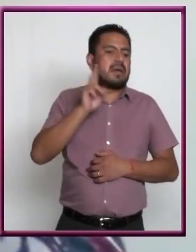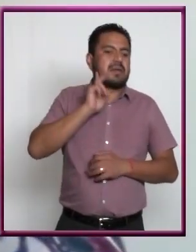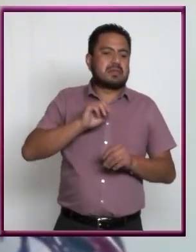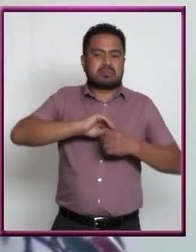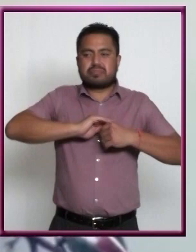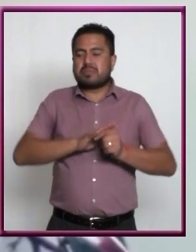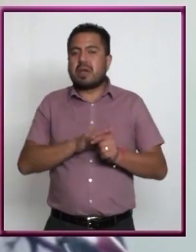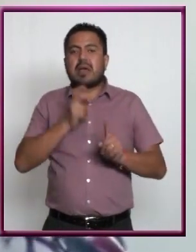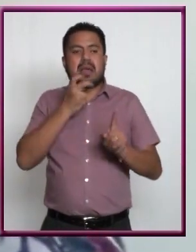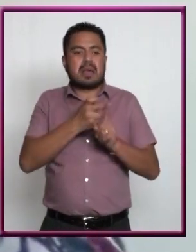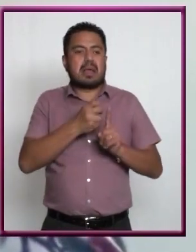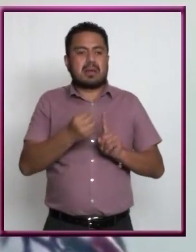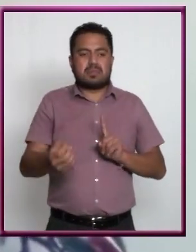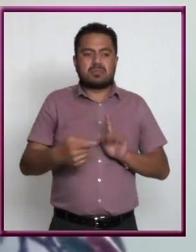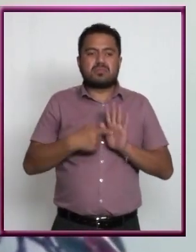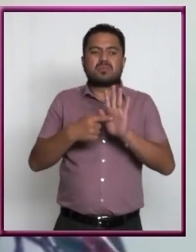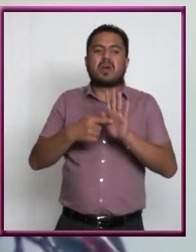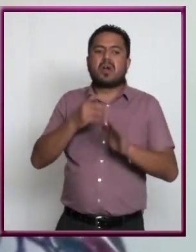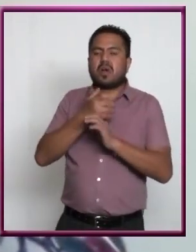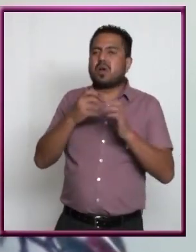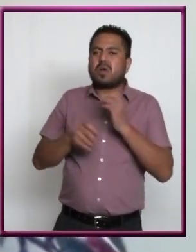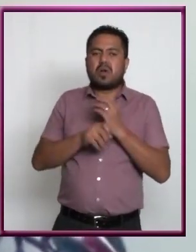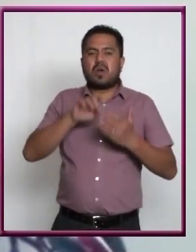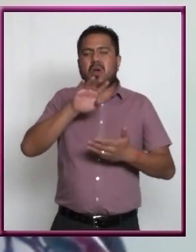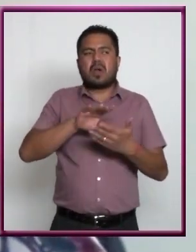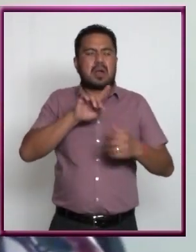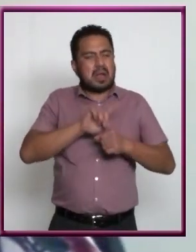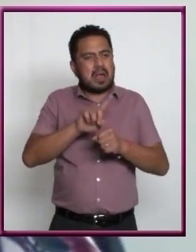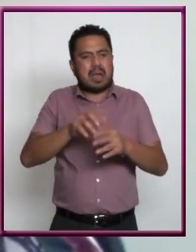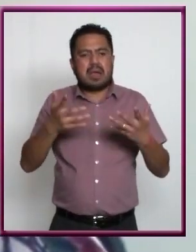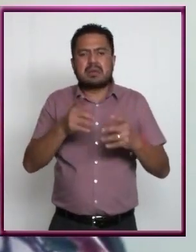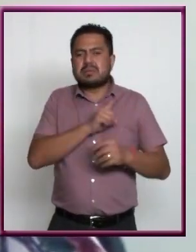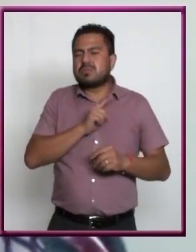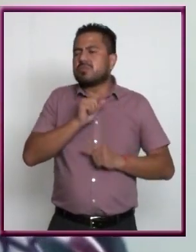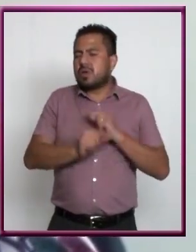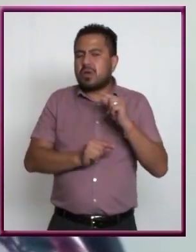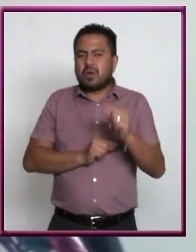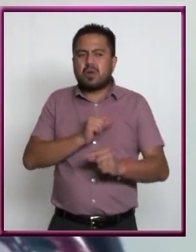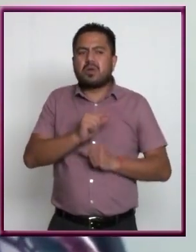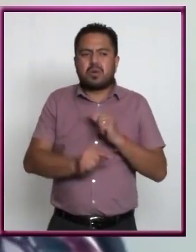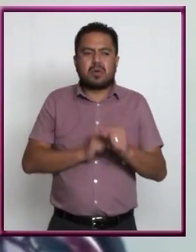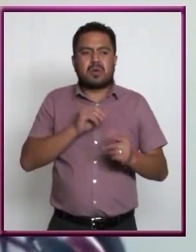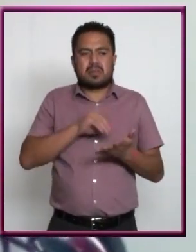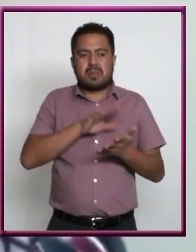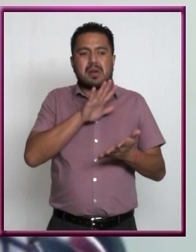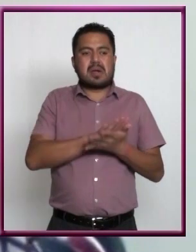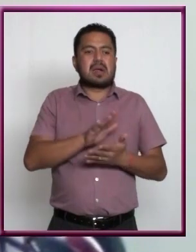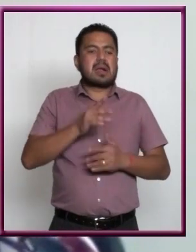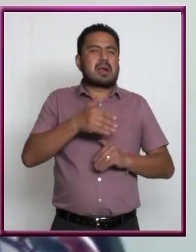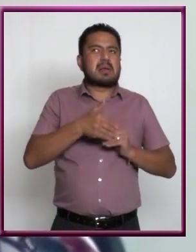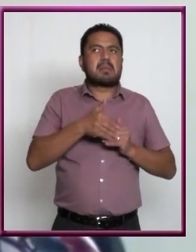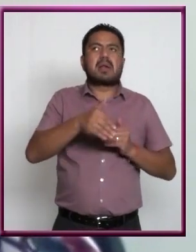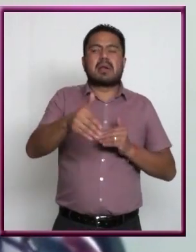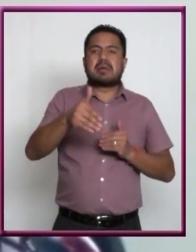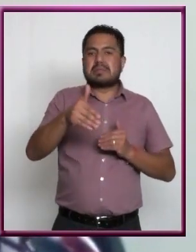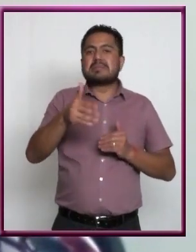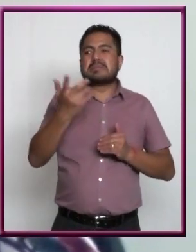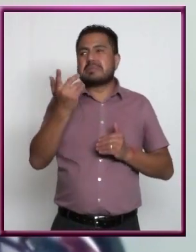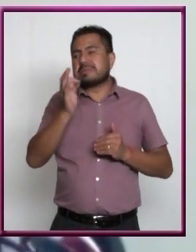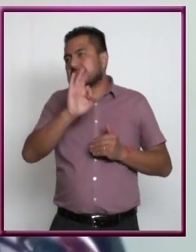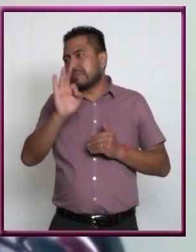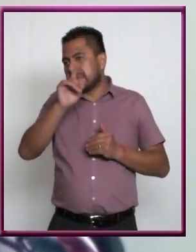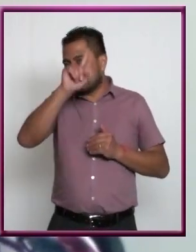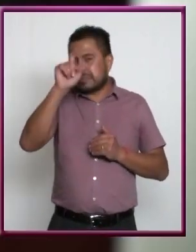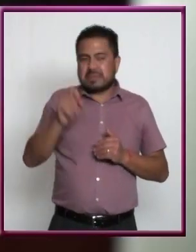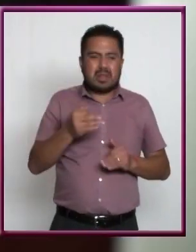esta pandemia lo que nos está también demostrando es que las cosas hay que hacerlas día a día y de a poquito, porque hacer planes a largo plazo, pues